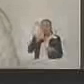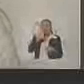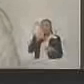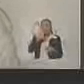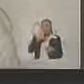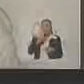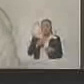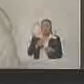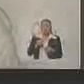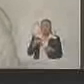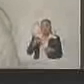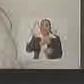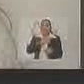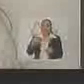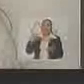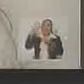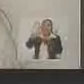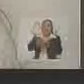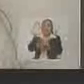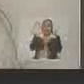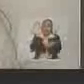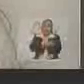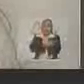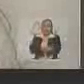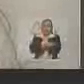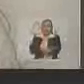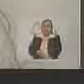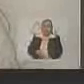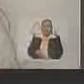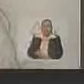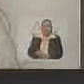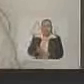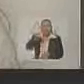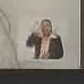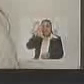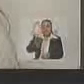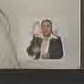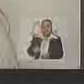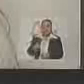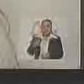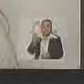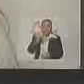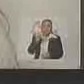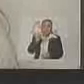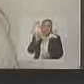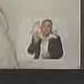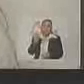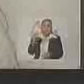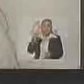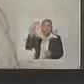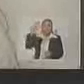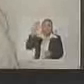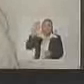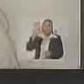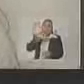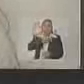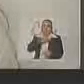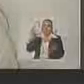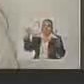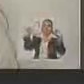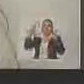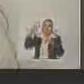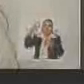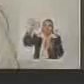que podamos recurrir a ellos teniendo los teléfonos de los jefes de sector para que en caso de cualquier alarma se pueda